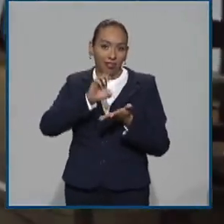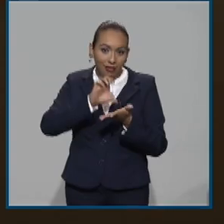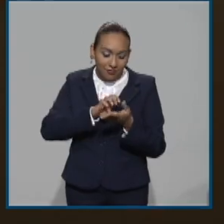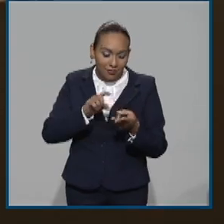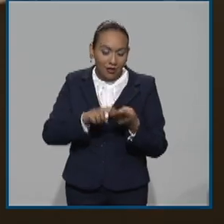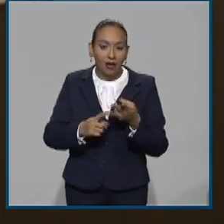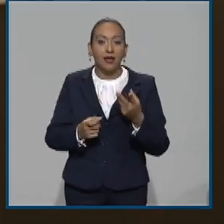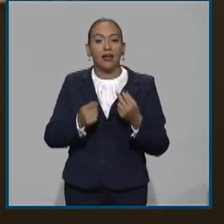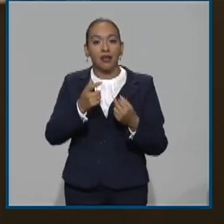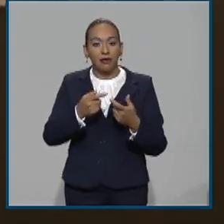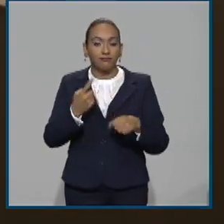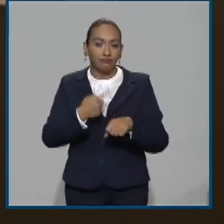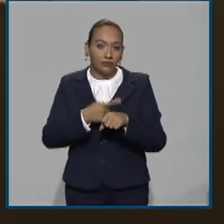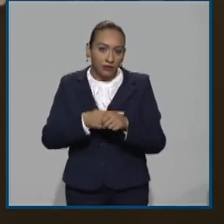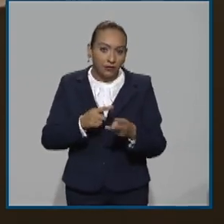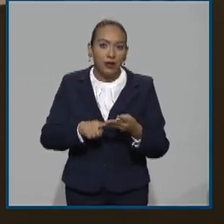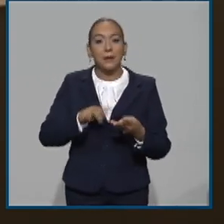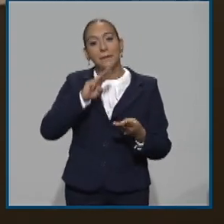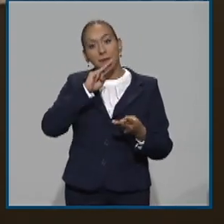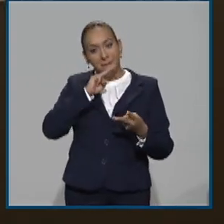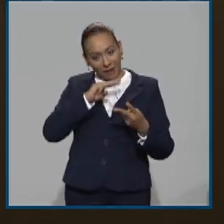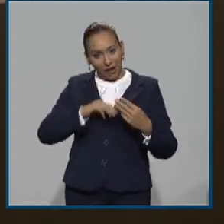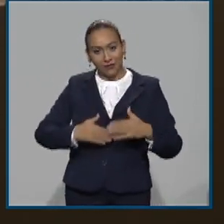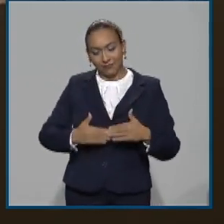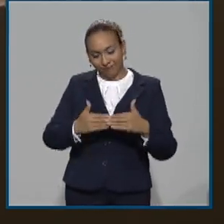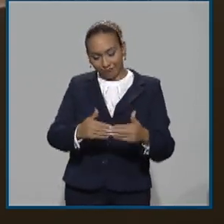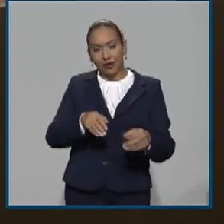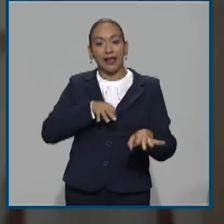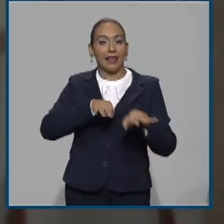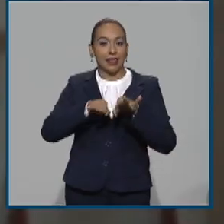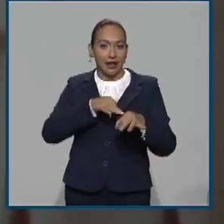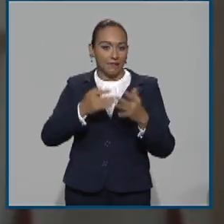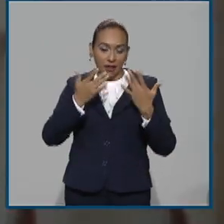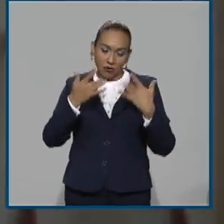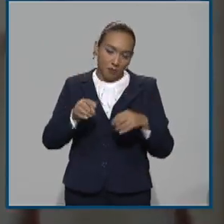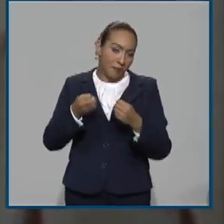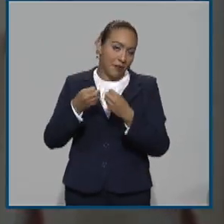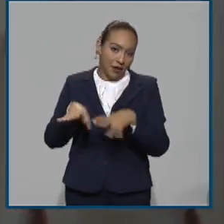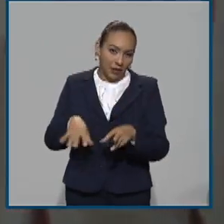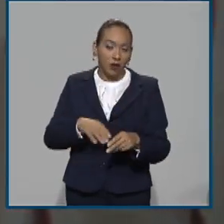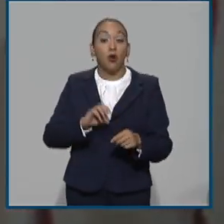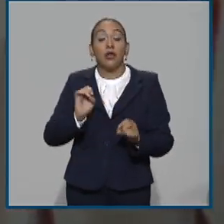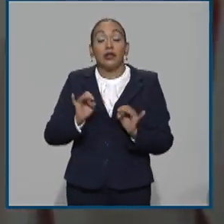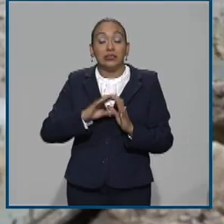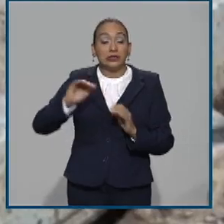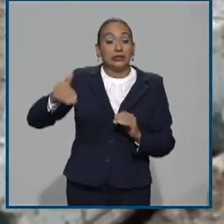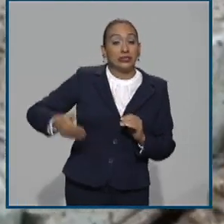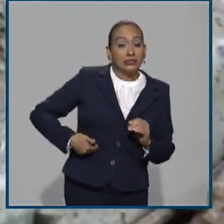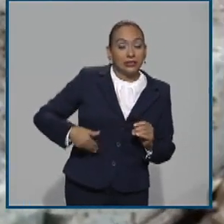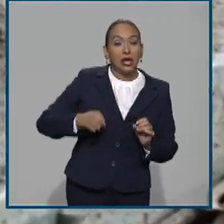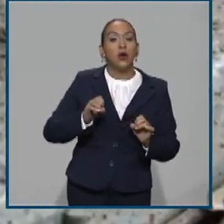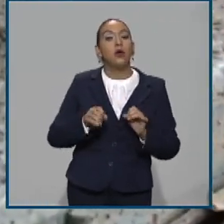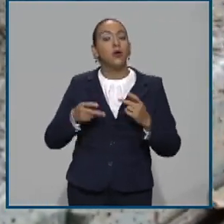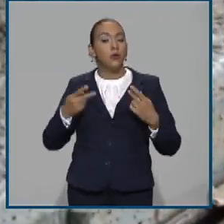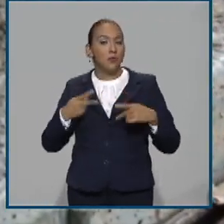sobrevivencia, enfermedad, maternidad, desempleo, accidentes de trabajo y enfermedades profesionales.